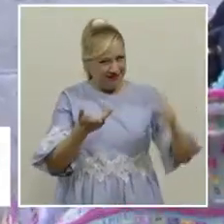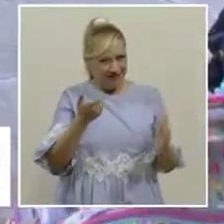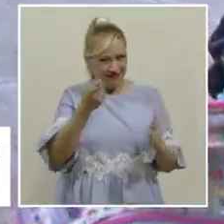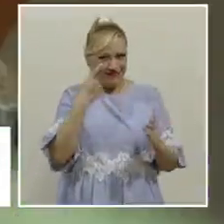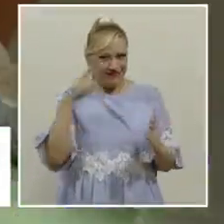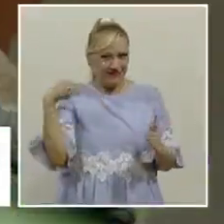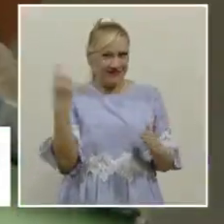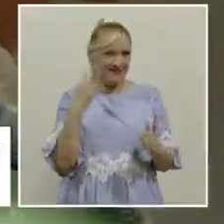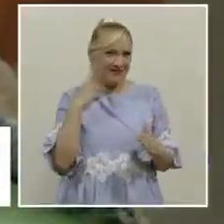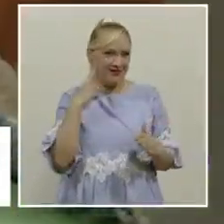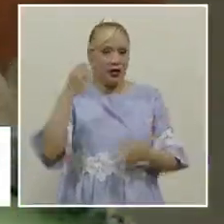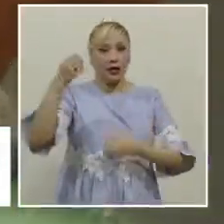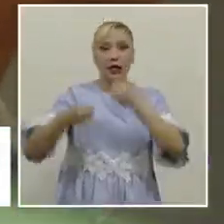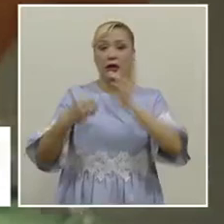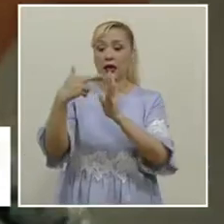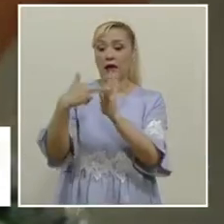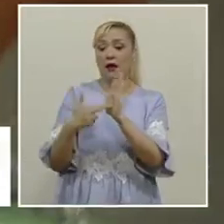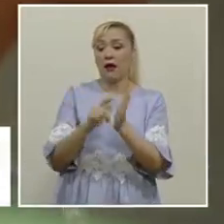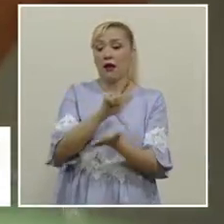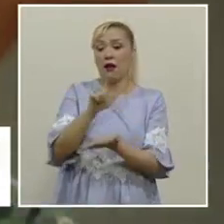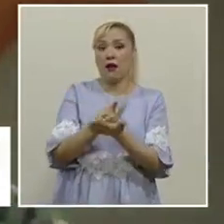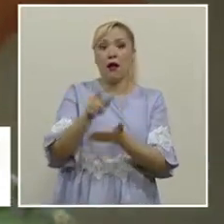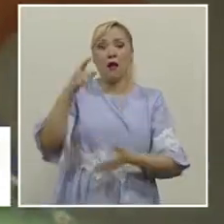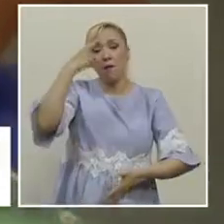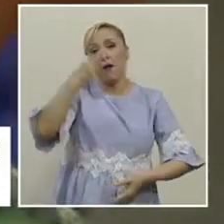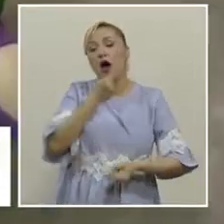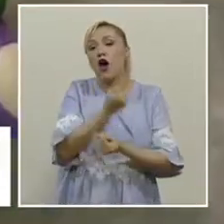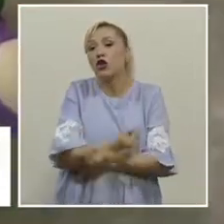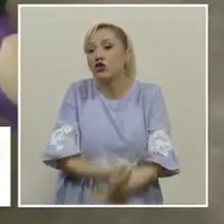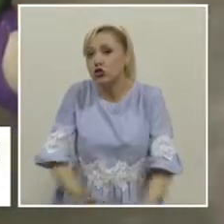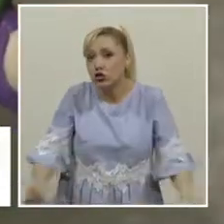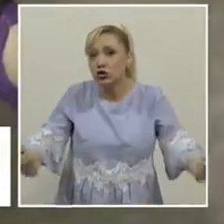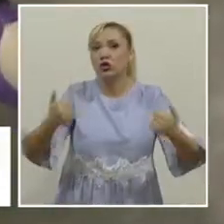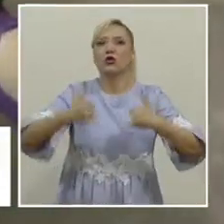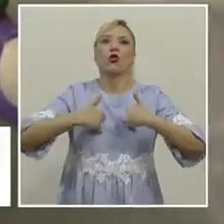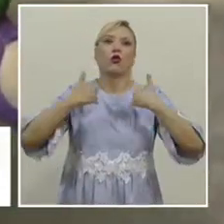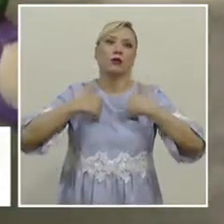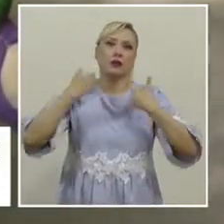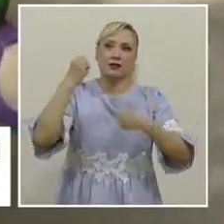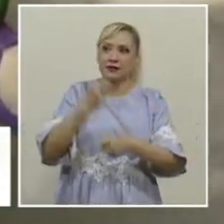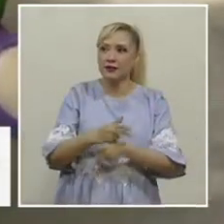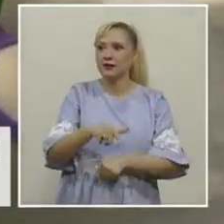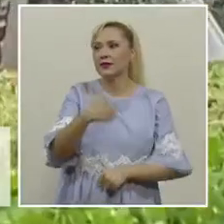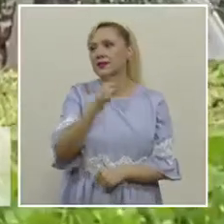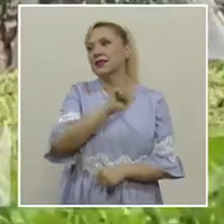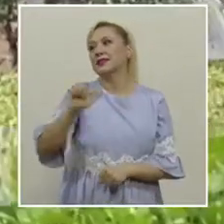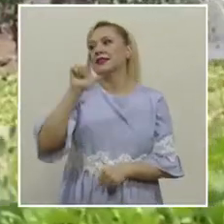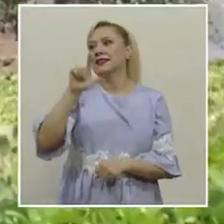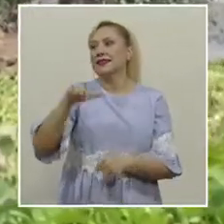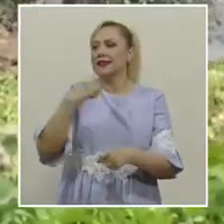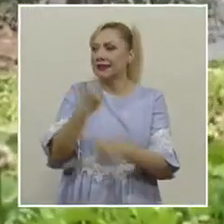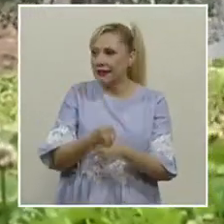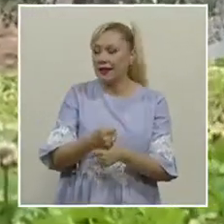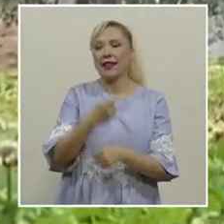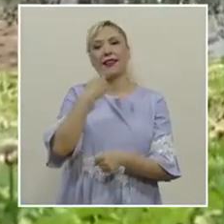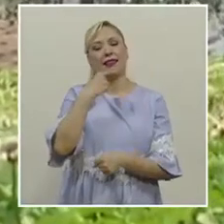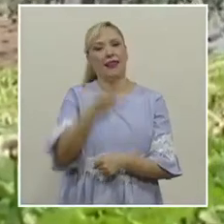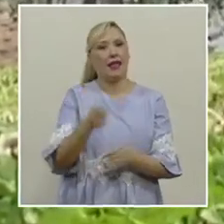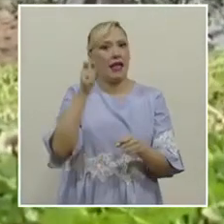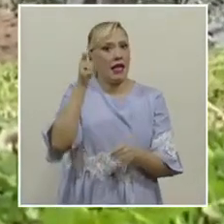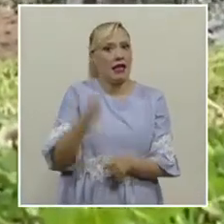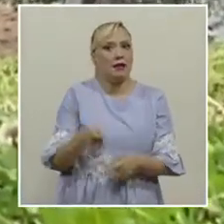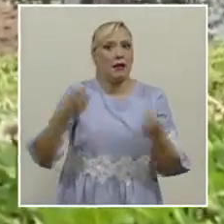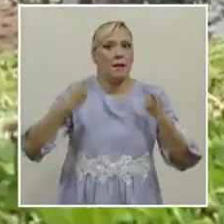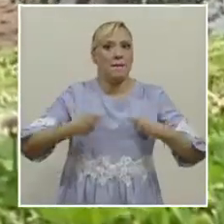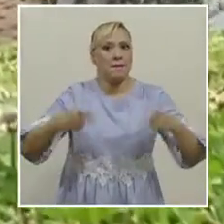de la Corte para juzgar con perspectiva de infancia y adolescencia. En el ámbito jurídico revela una relación tutelar hacia